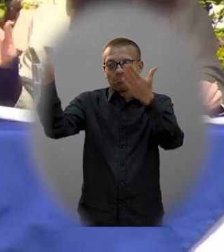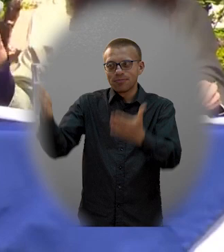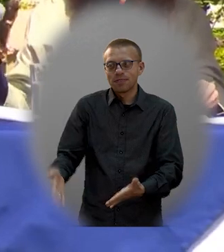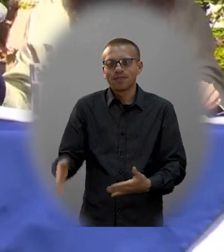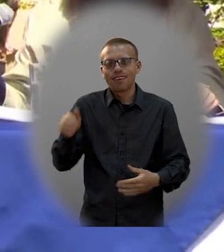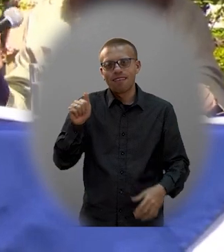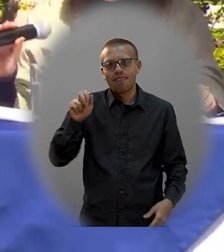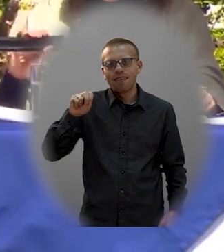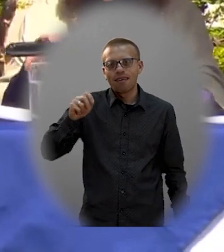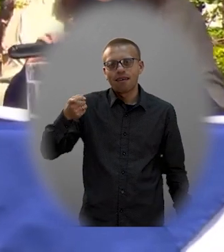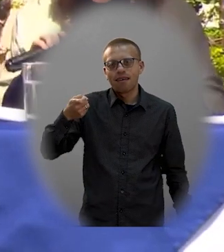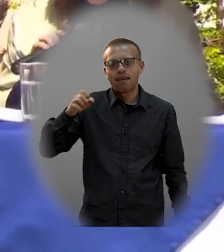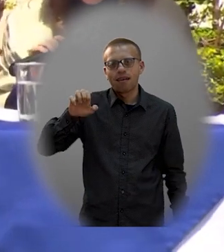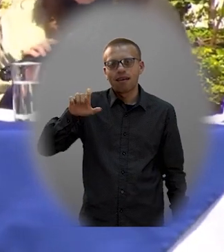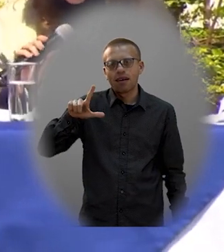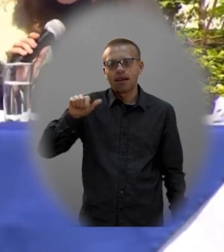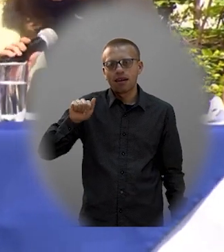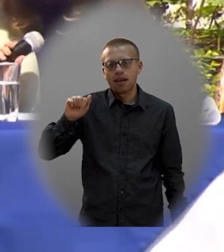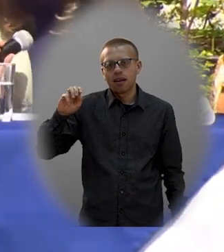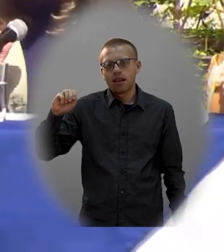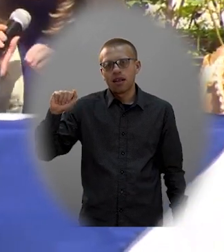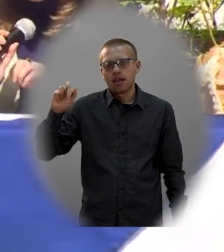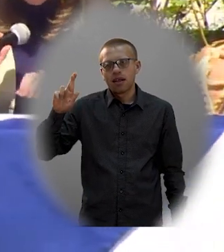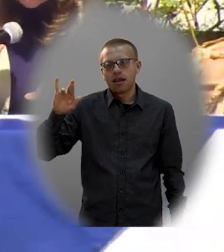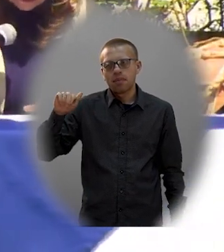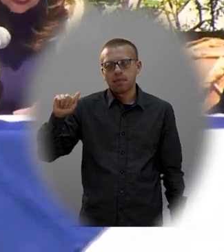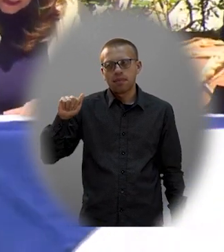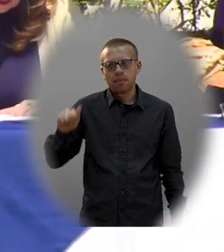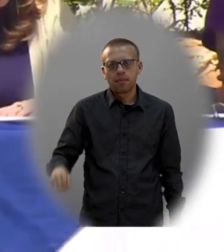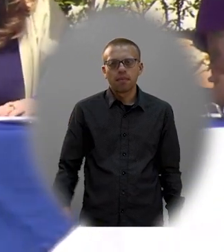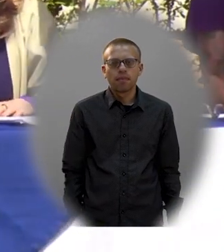¿Quieres? Sí. Bueno,